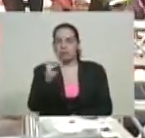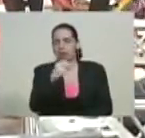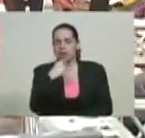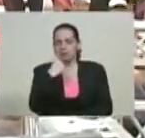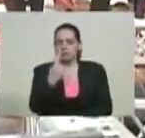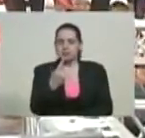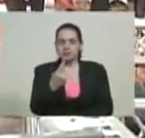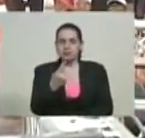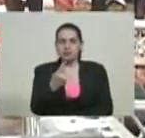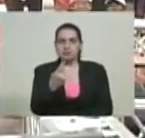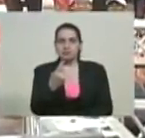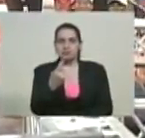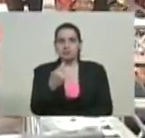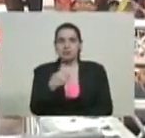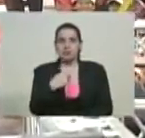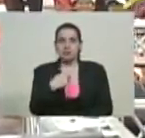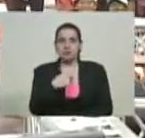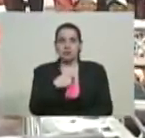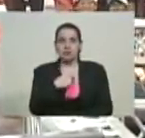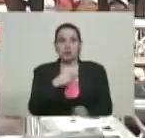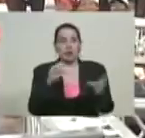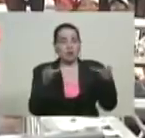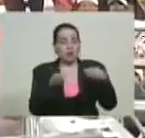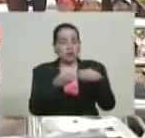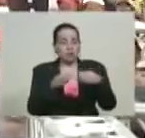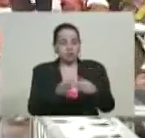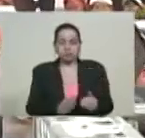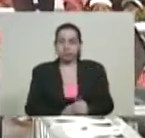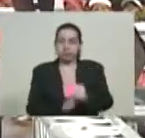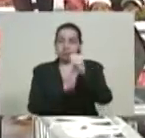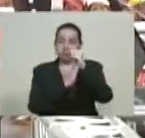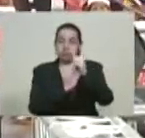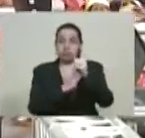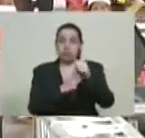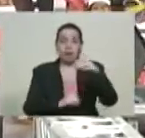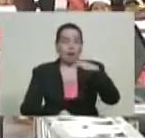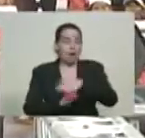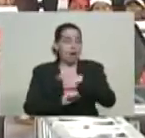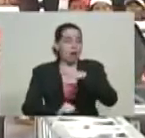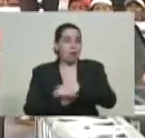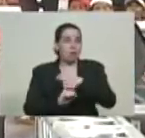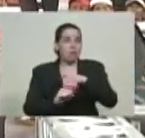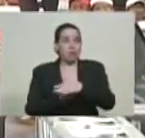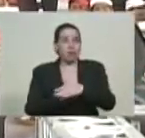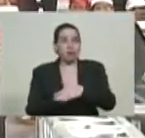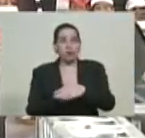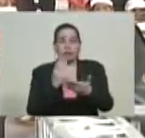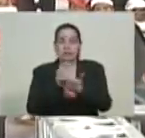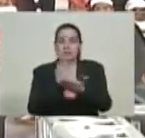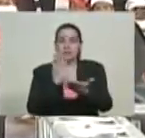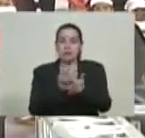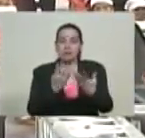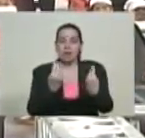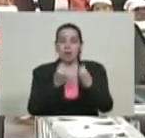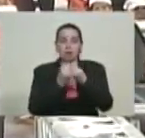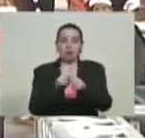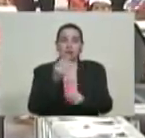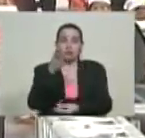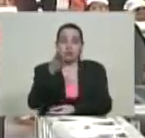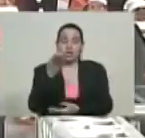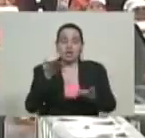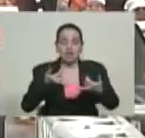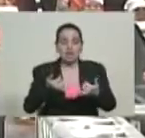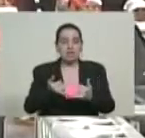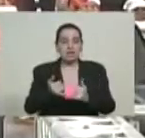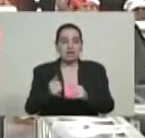que cuente con esta punta de lanza, porque el magisterio educativo está con usted, hijo valioso,